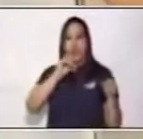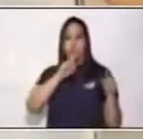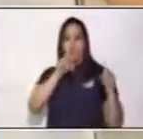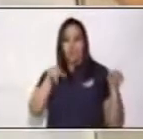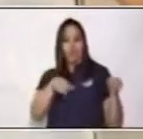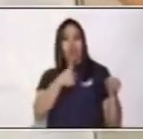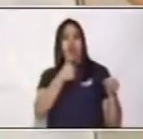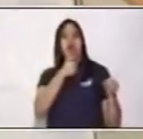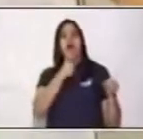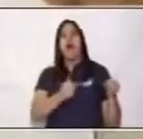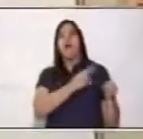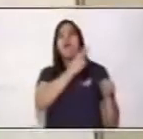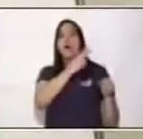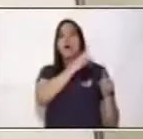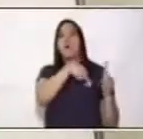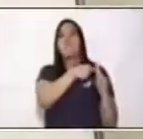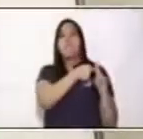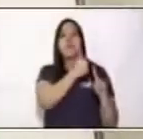más B cuadrado.